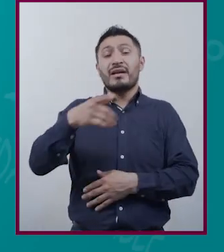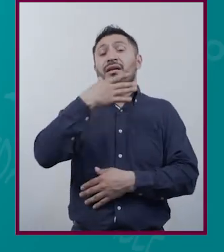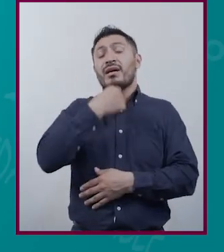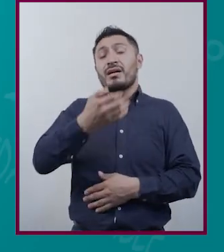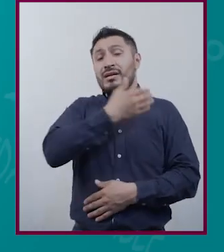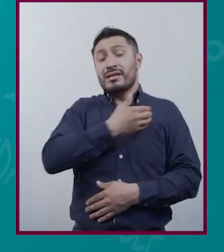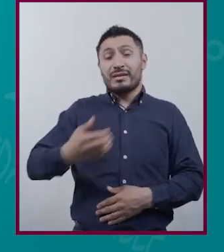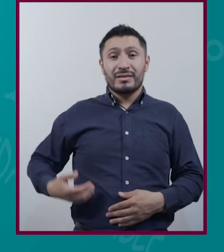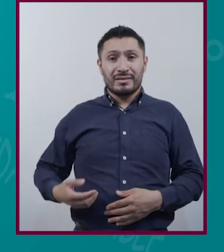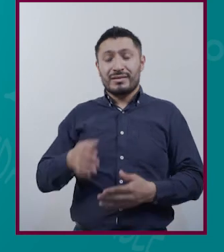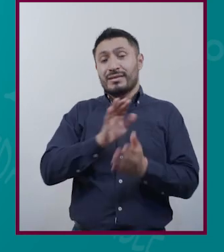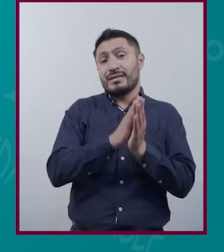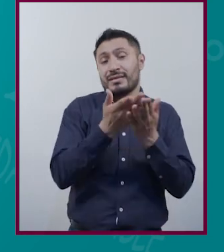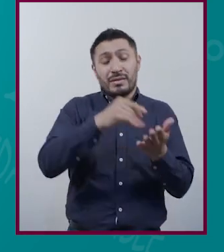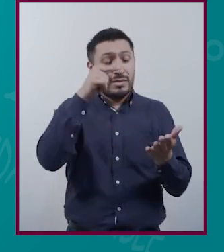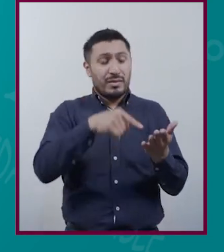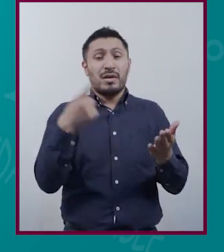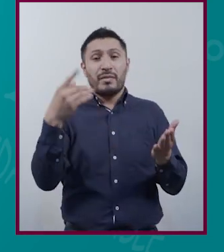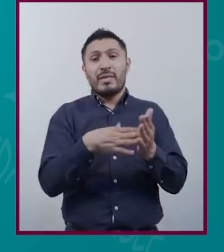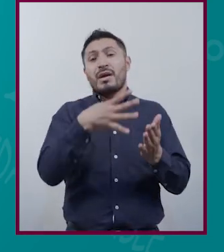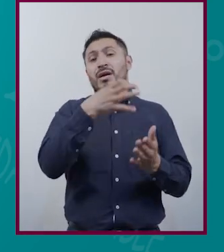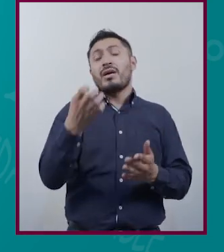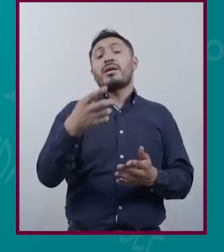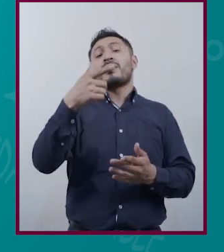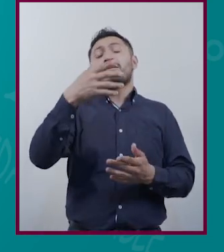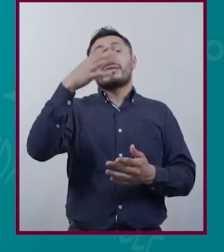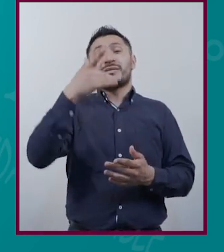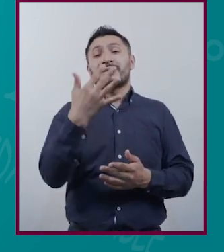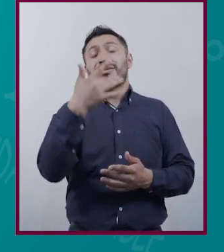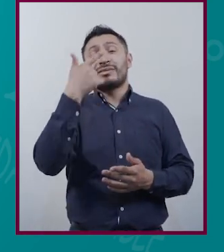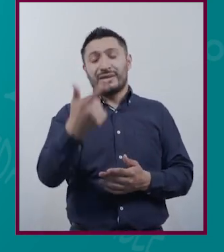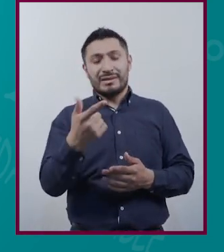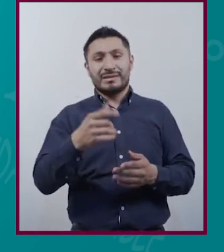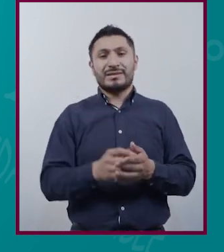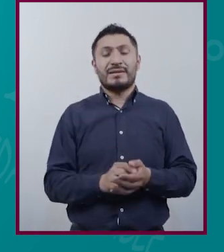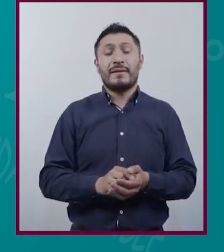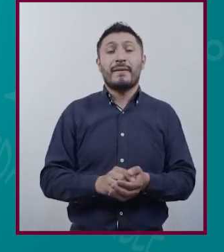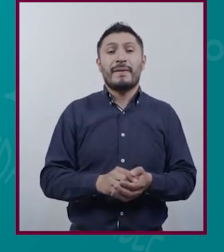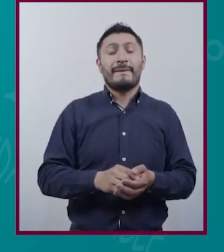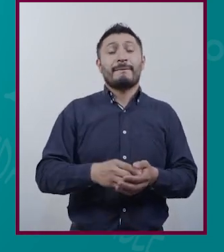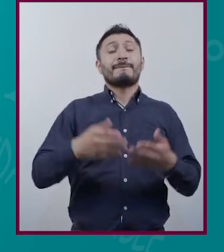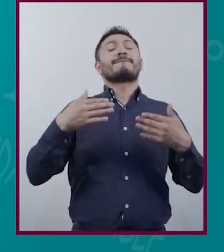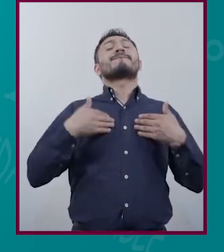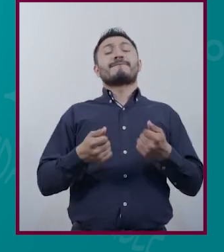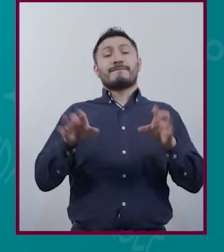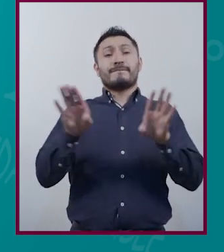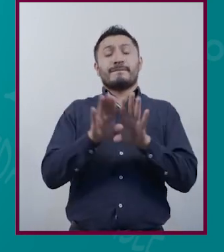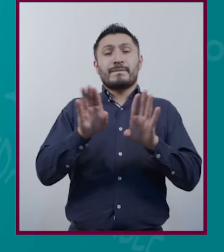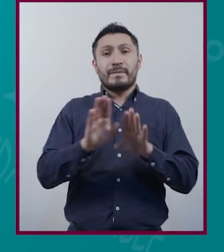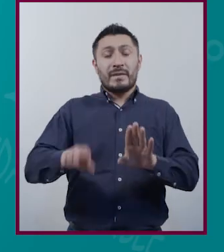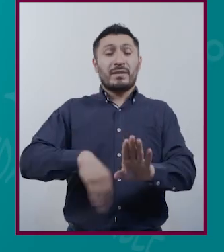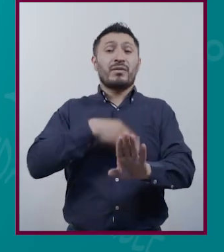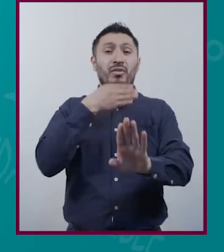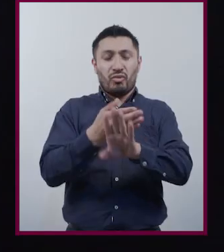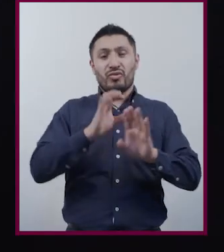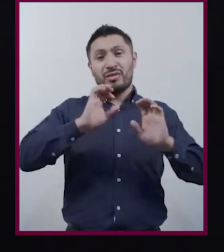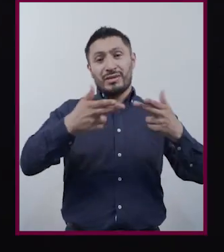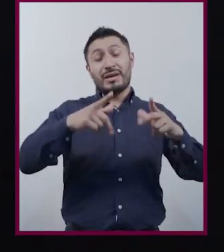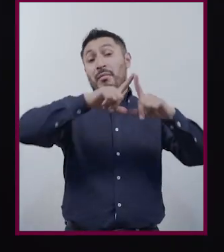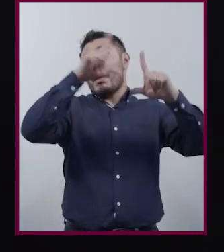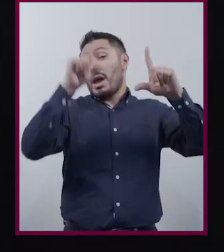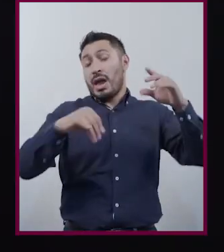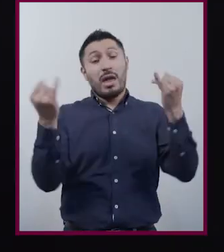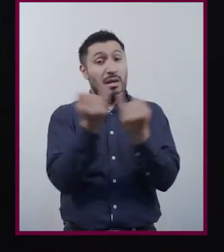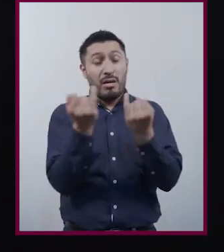de 1957 nos permite entender cómo la reforma agraria afectó a los terratenientes de Chiapas y al país entero.